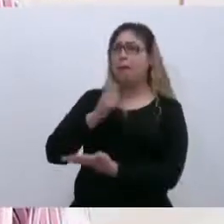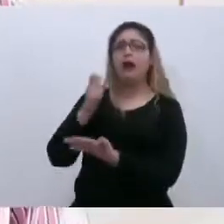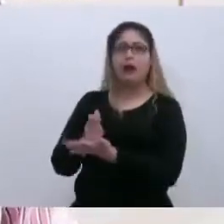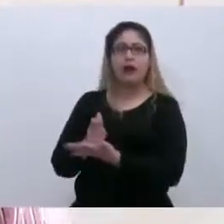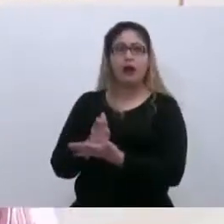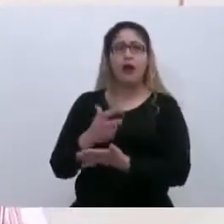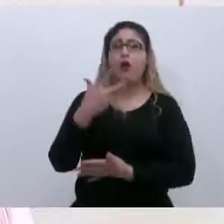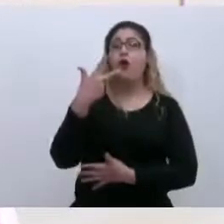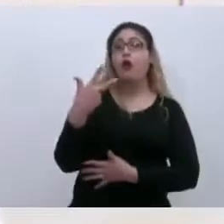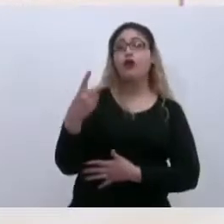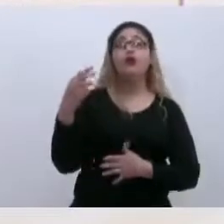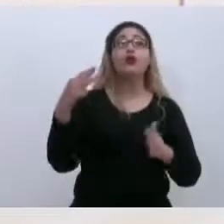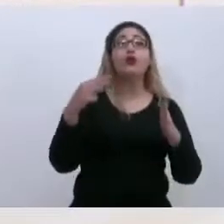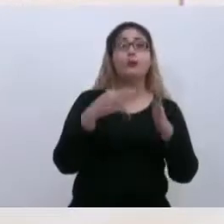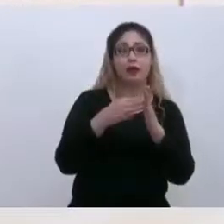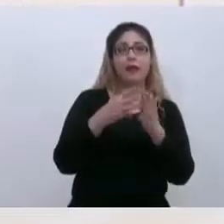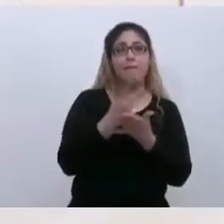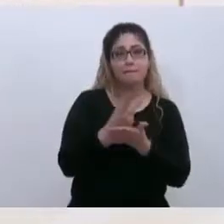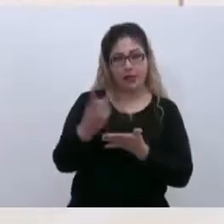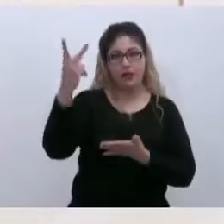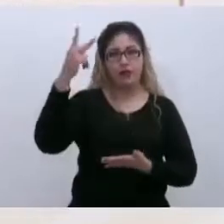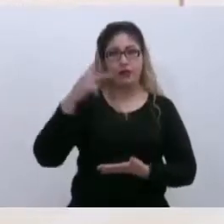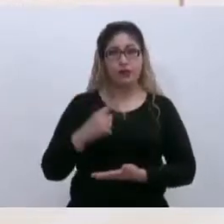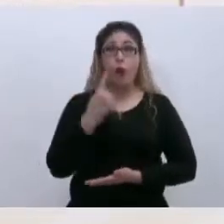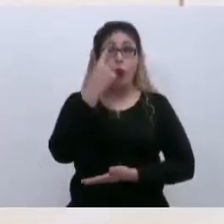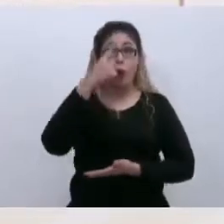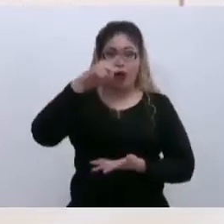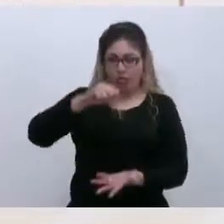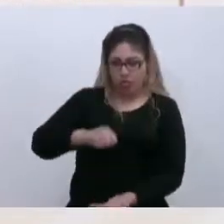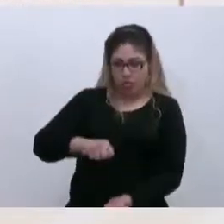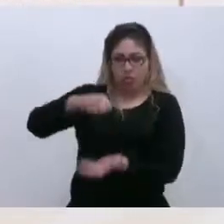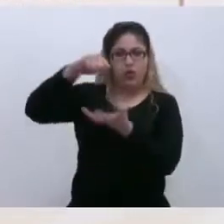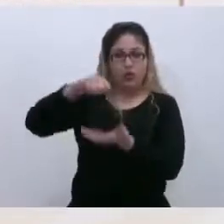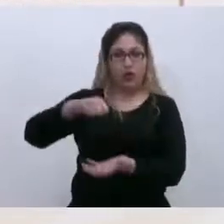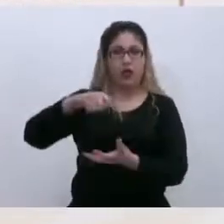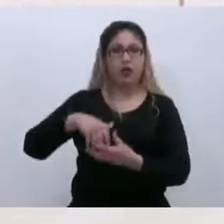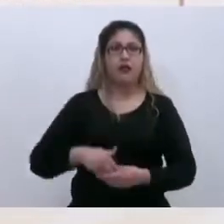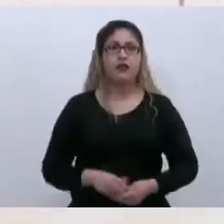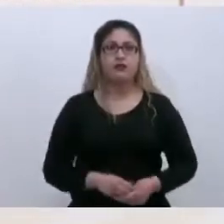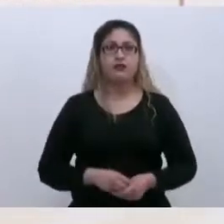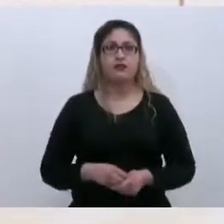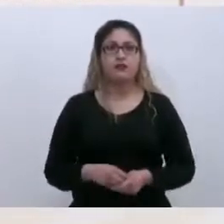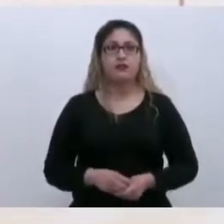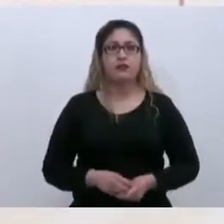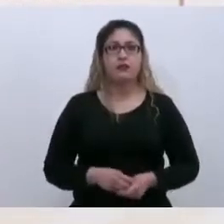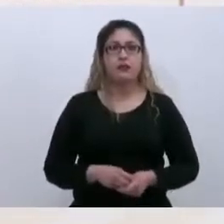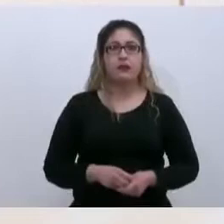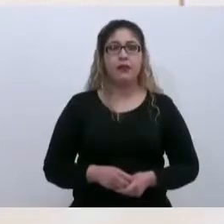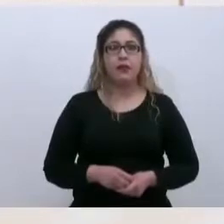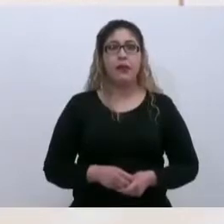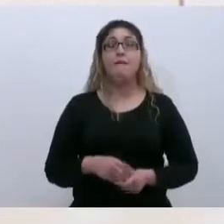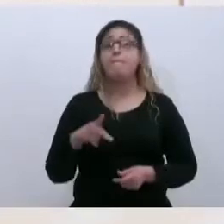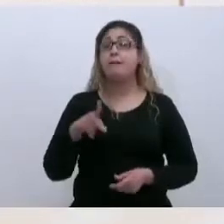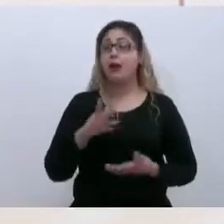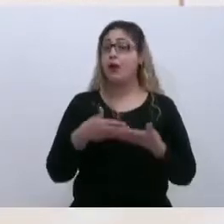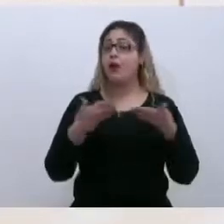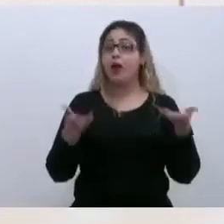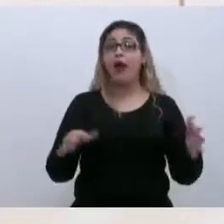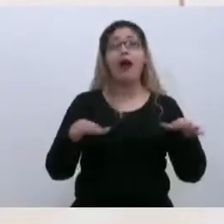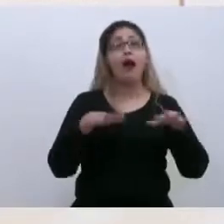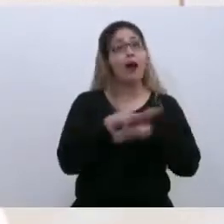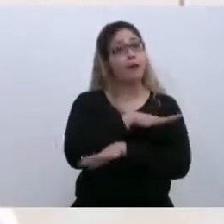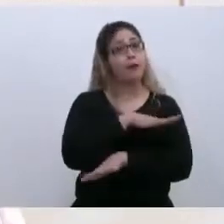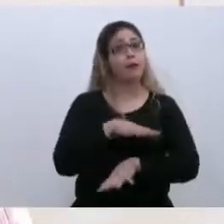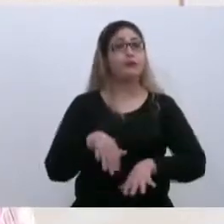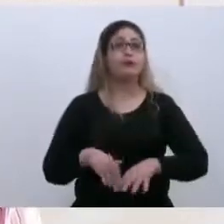8.000 pesos la tonelada y el precio de garantía es 14.500, pero ahora por